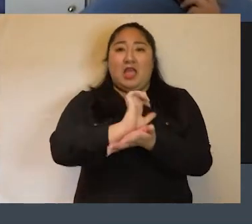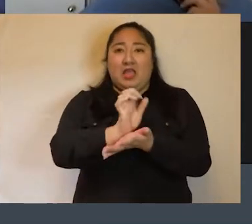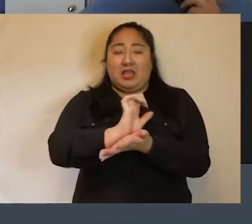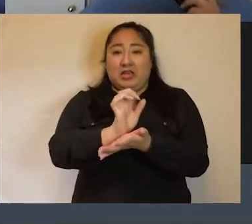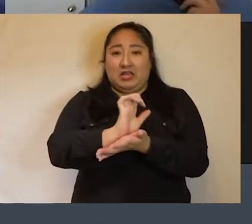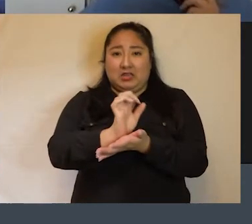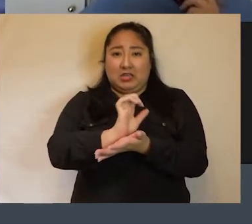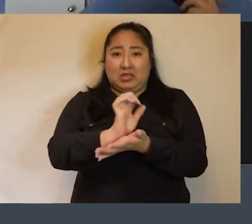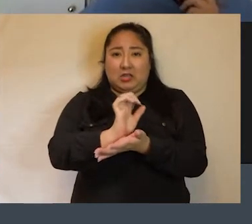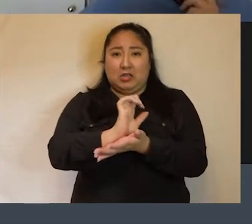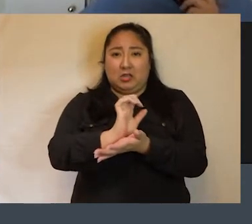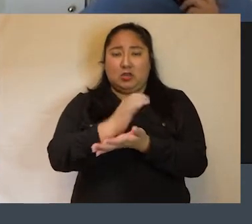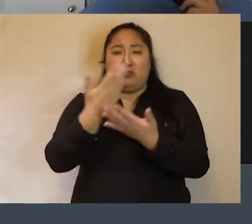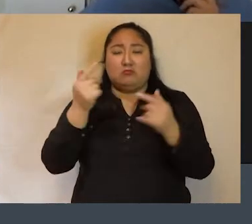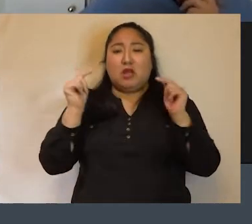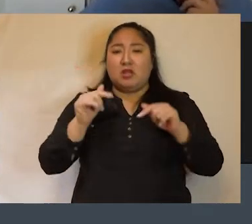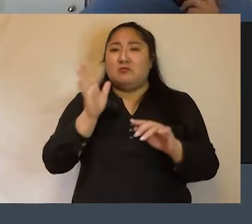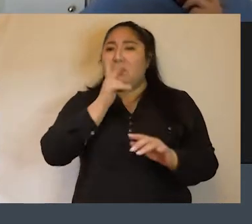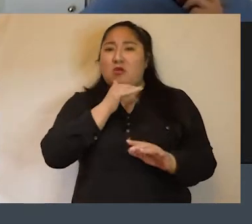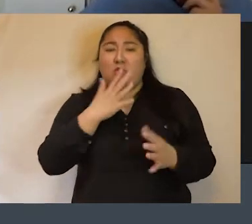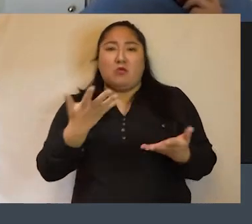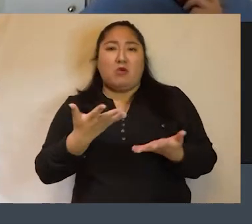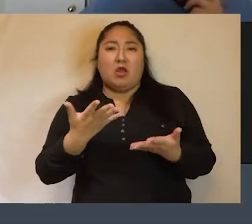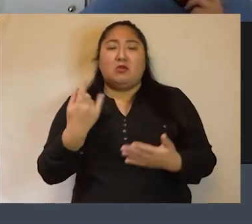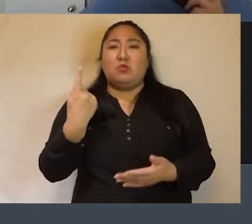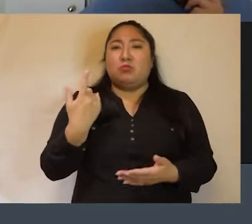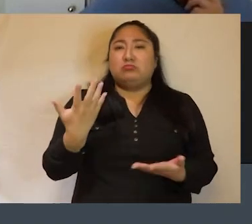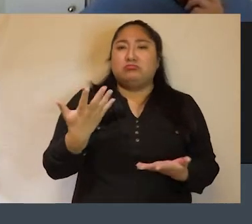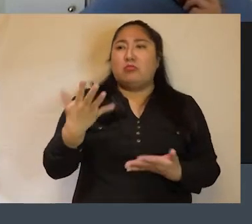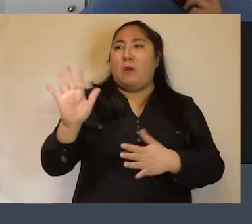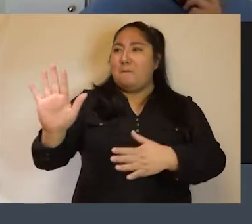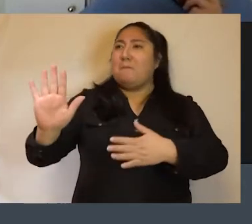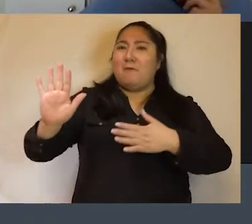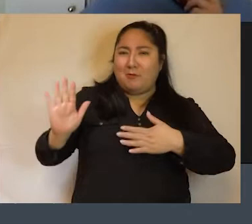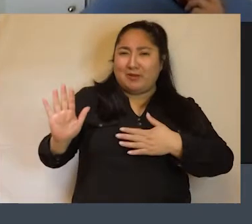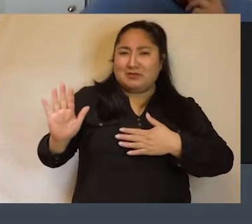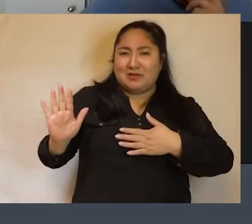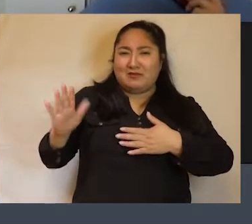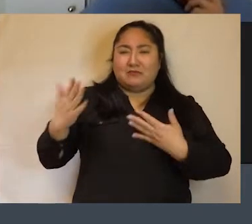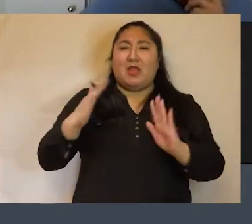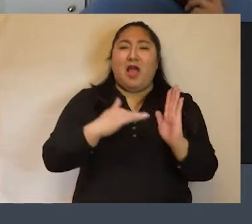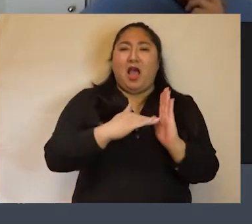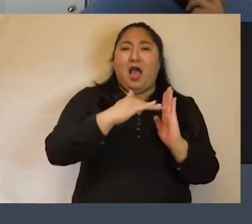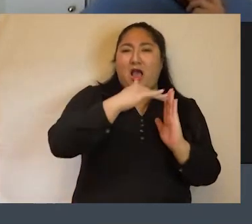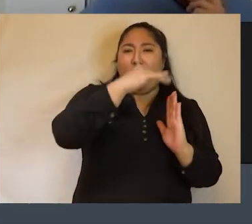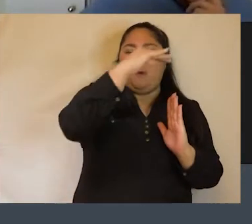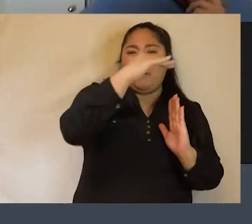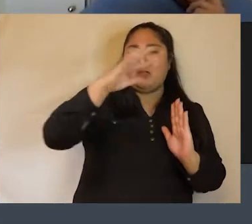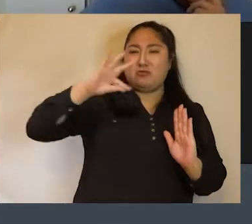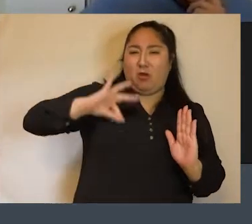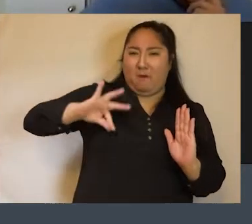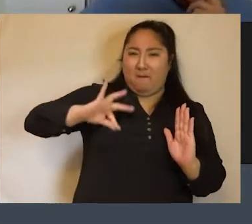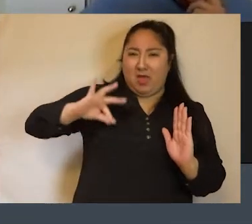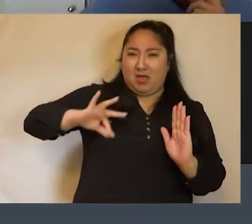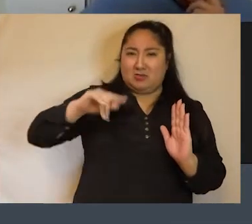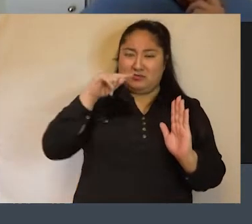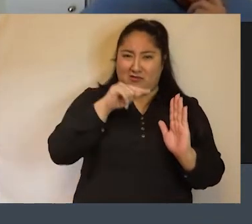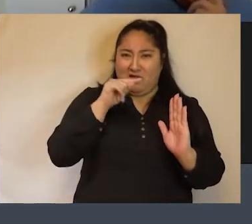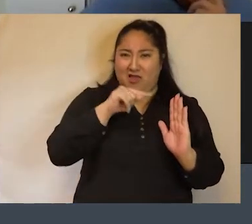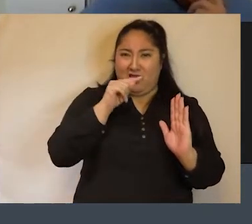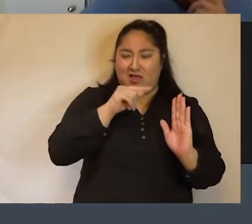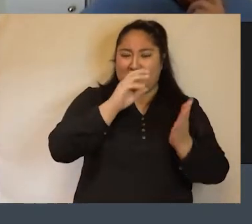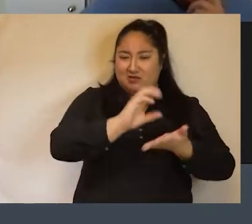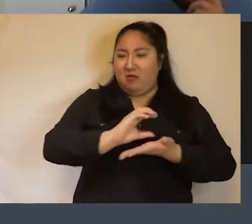el Estado nos tenía una promesa de que el aumento de las